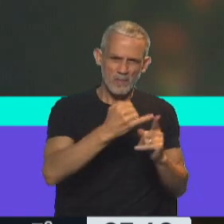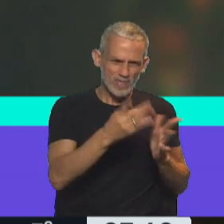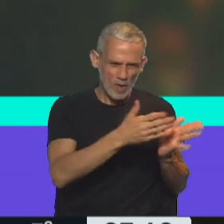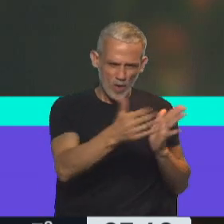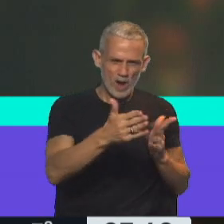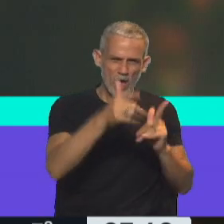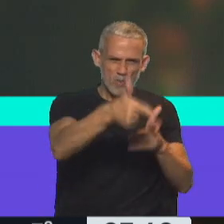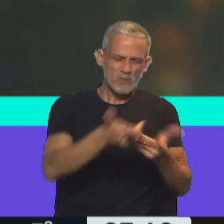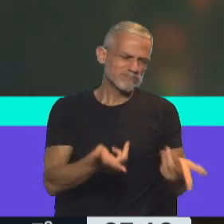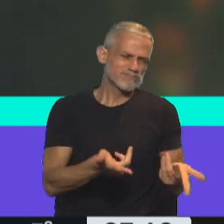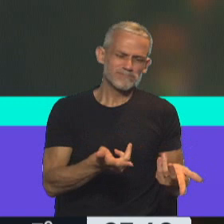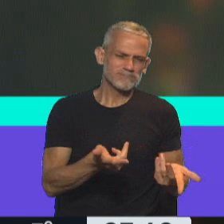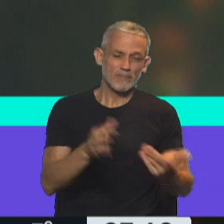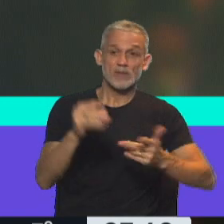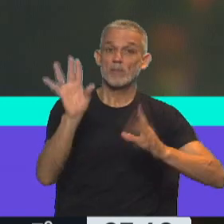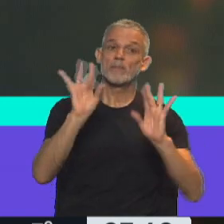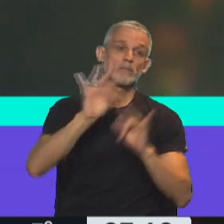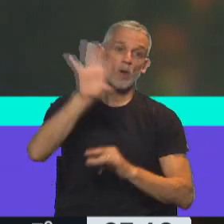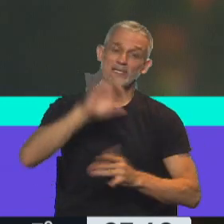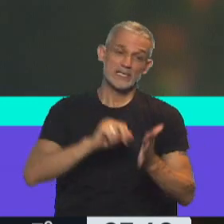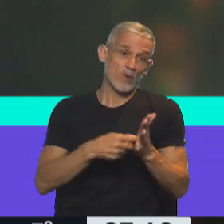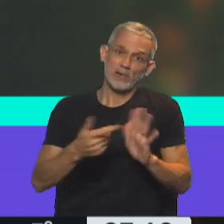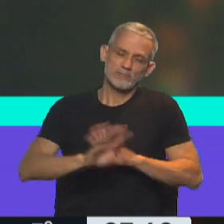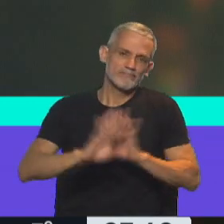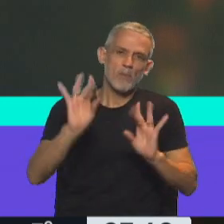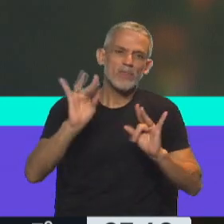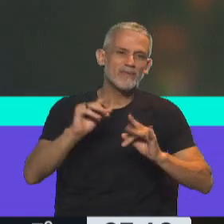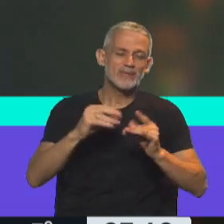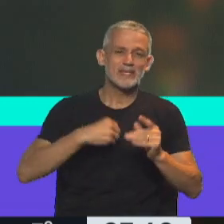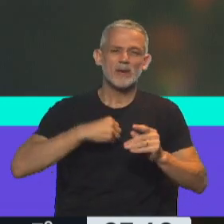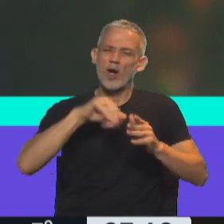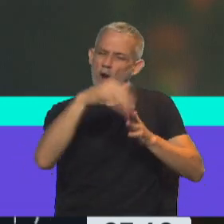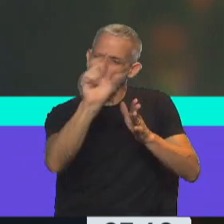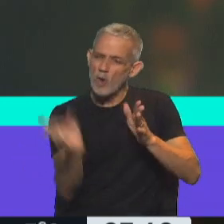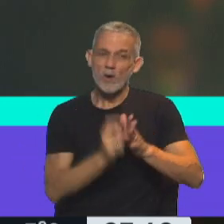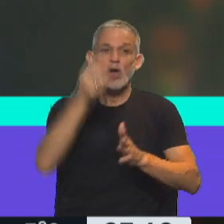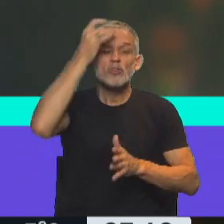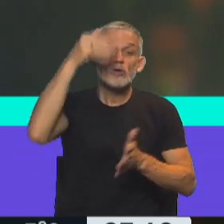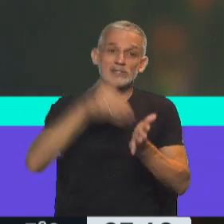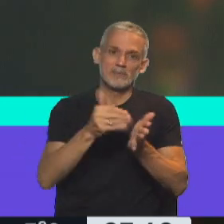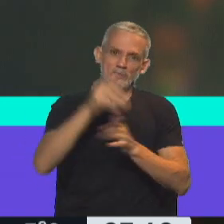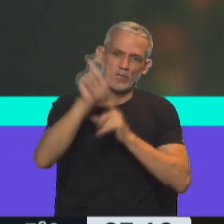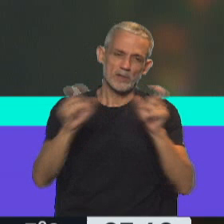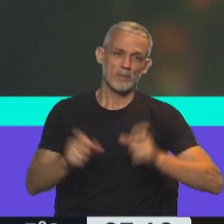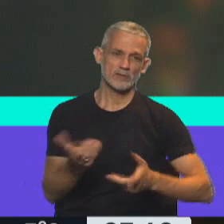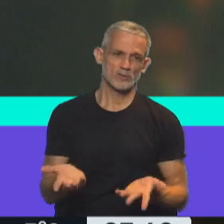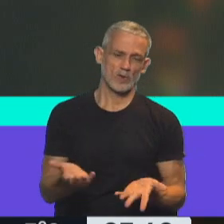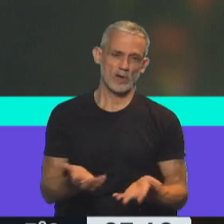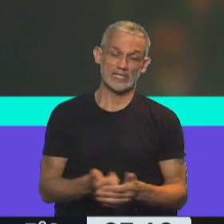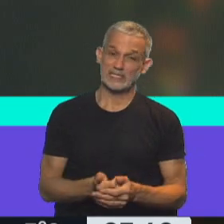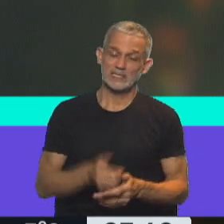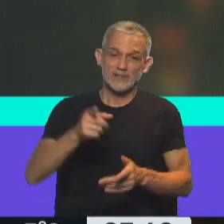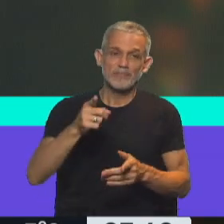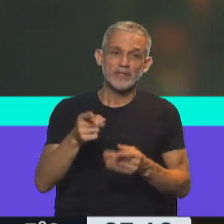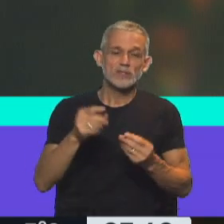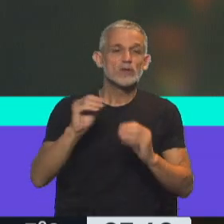decimos siempre, la complejidad de la provincia de Buenos Aires y en particular el conurbano bonaerense. 12 millones de habitantes y una fuerza